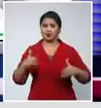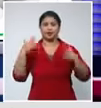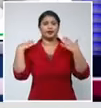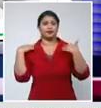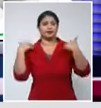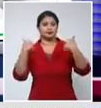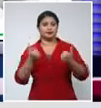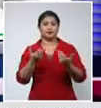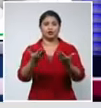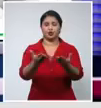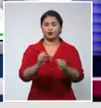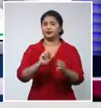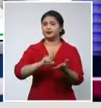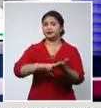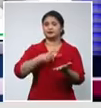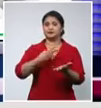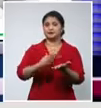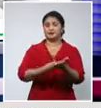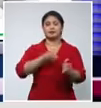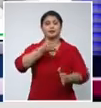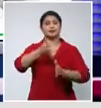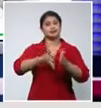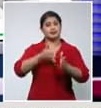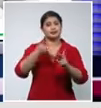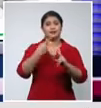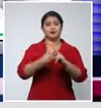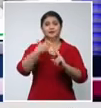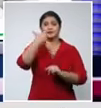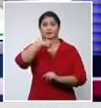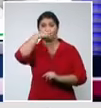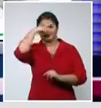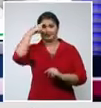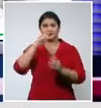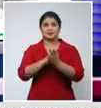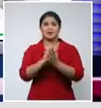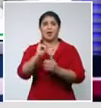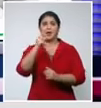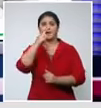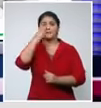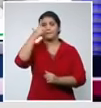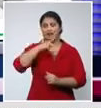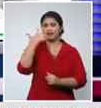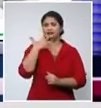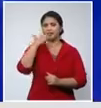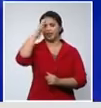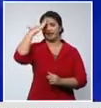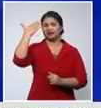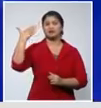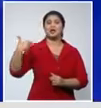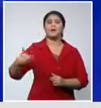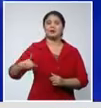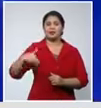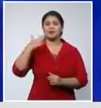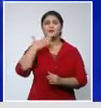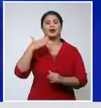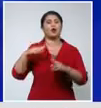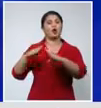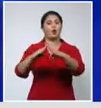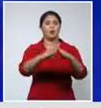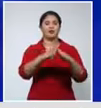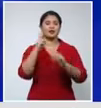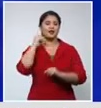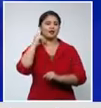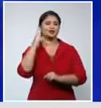la intérprete en lengua de señas para la comunidad sorda de Cuba, Yasmina Ramis. Buenos días, doctor. 15 de